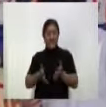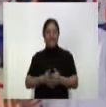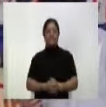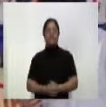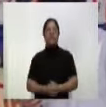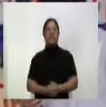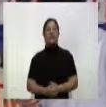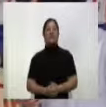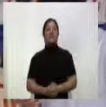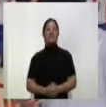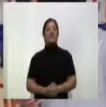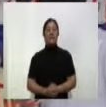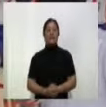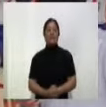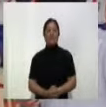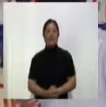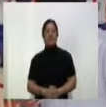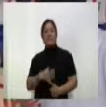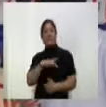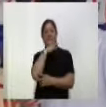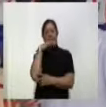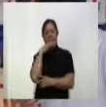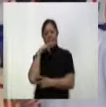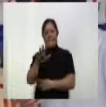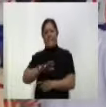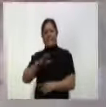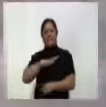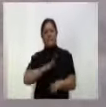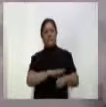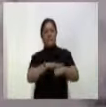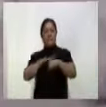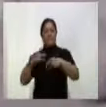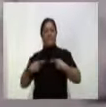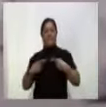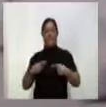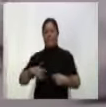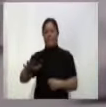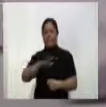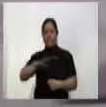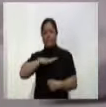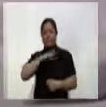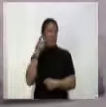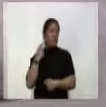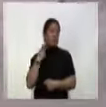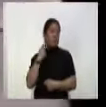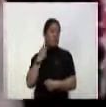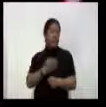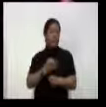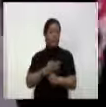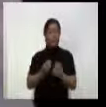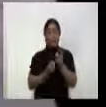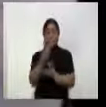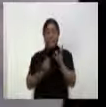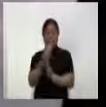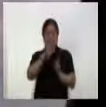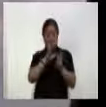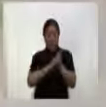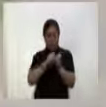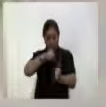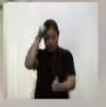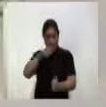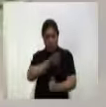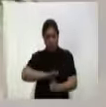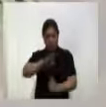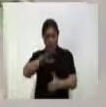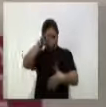Los chilenos se inclinaron el fin de semana por una mayoría de ciudadanos sin militancia política para escribir la nueva constitución del país